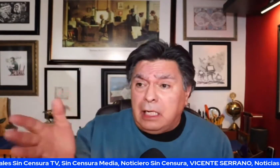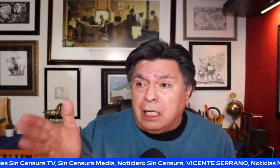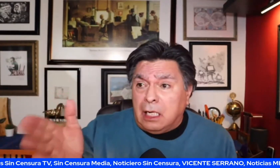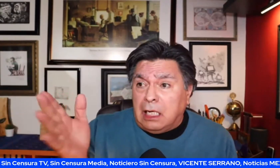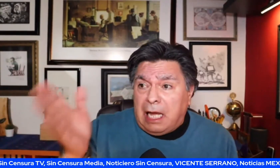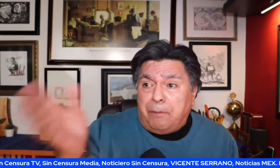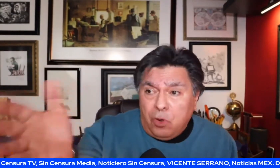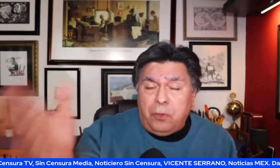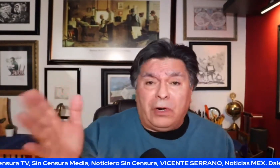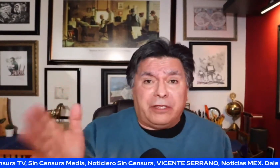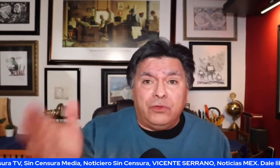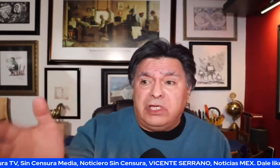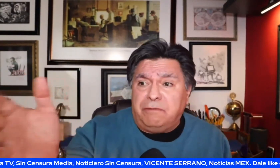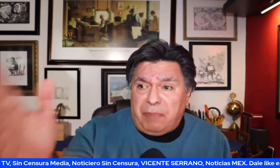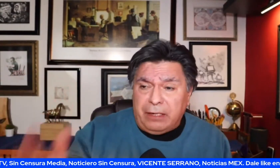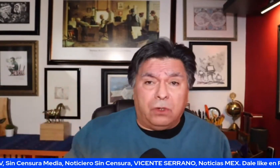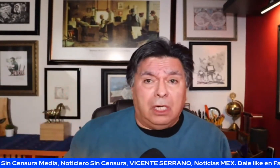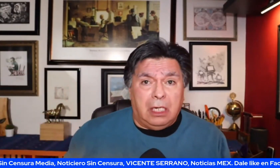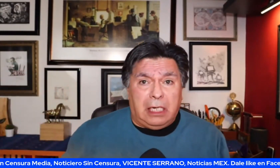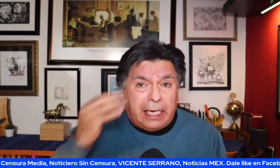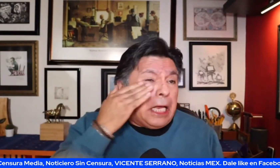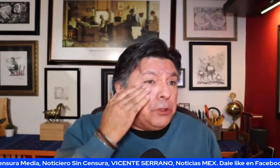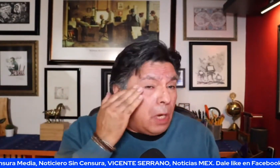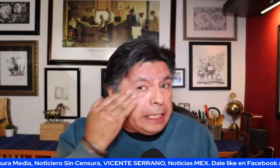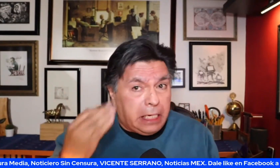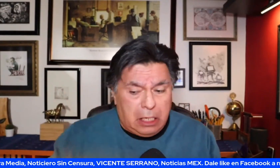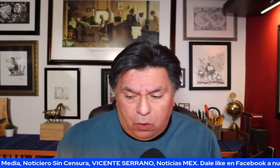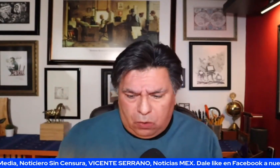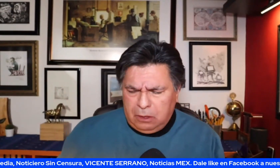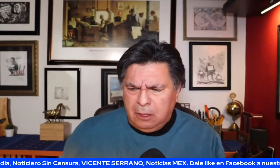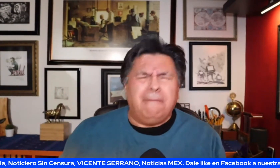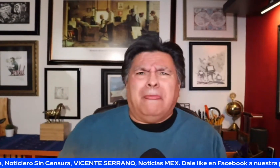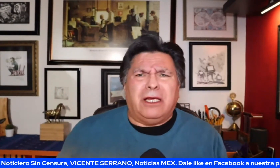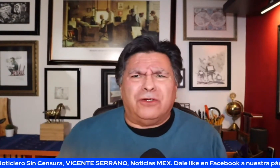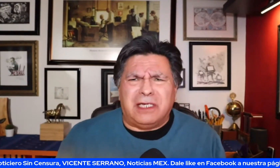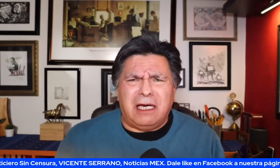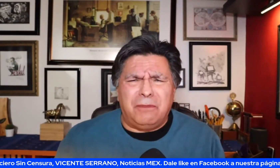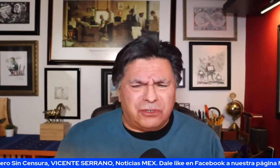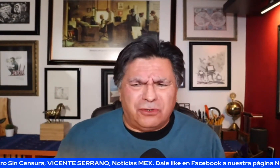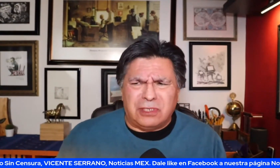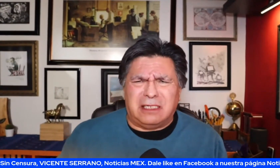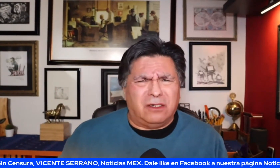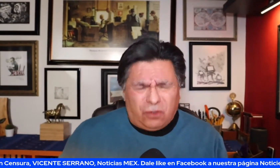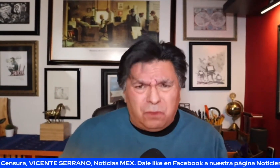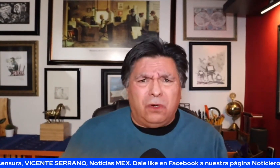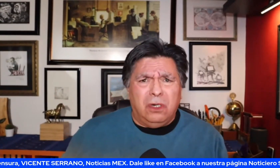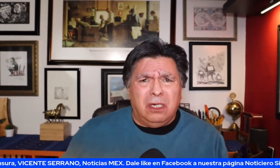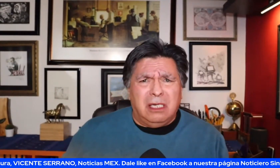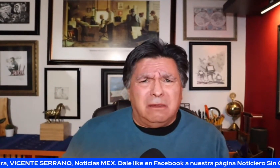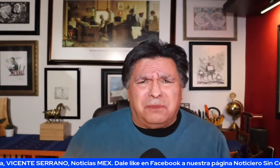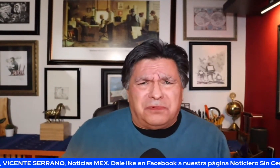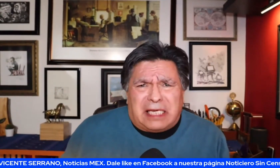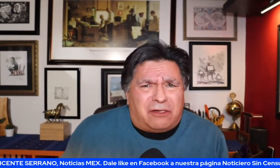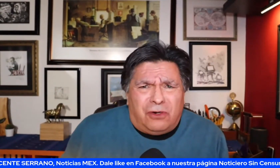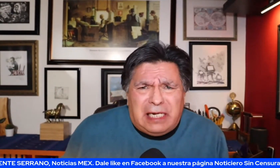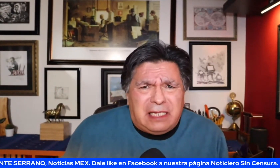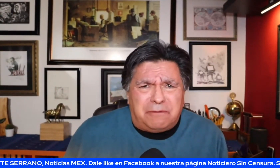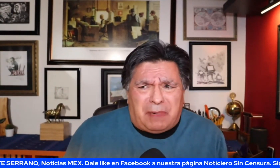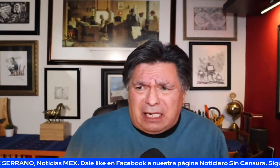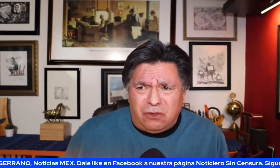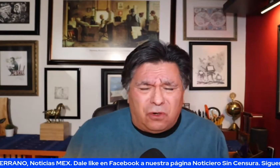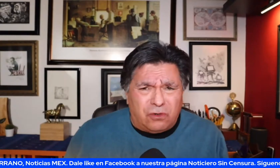que la pólvora dio un disparo, le cayó aquí en el ojo. Y nos quedábamos todos así, ¿cómo? Pues que ¿con